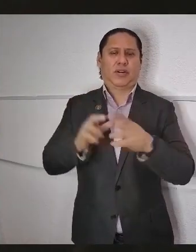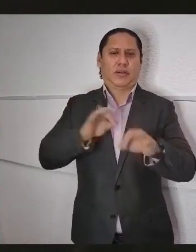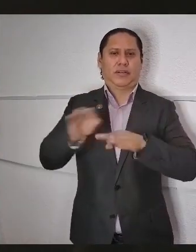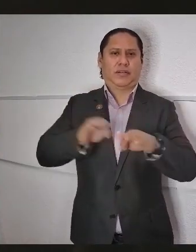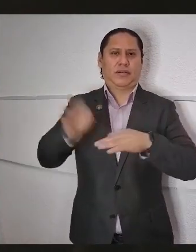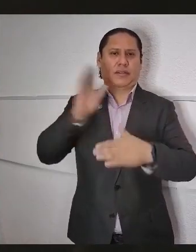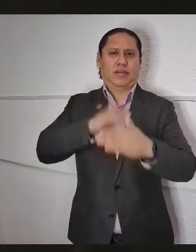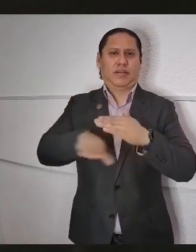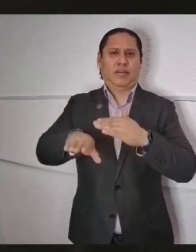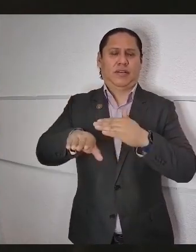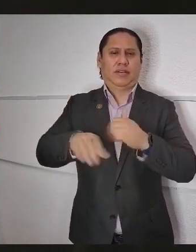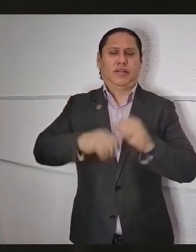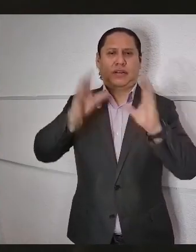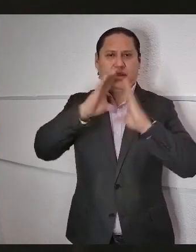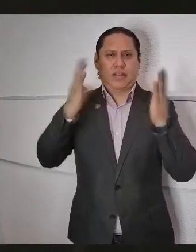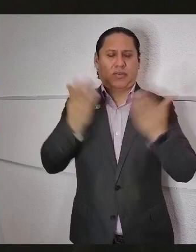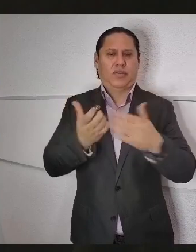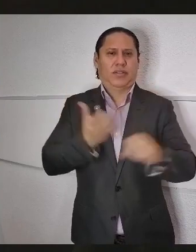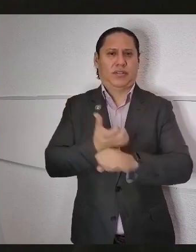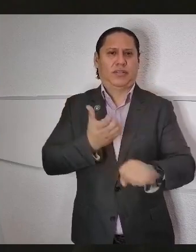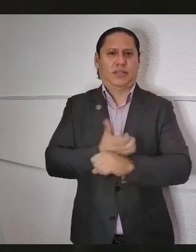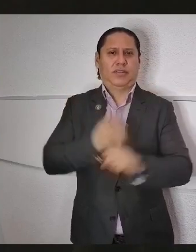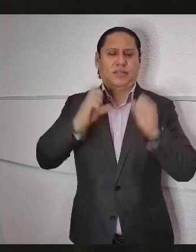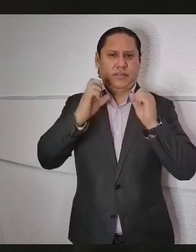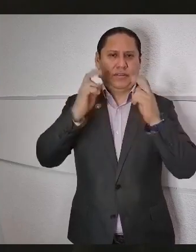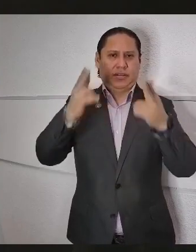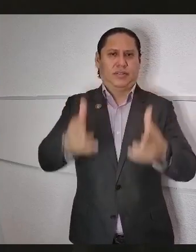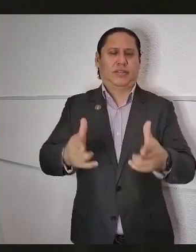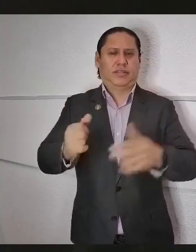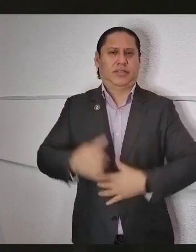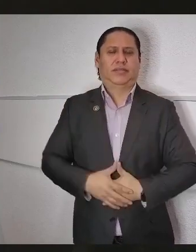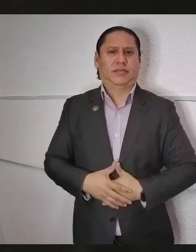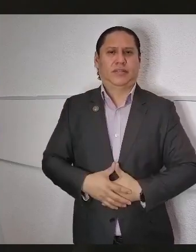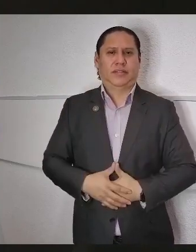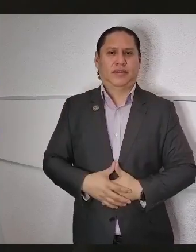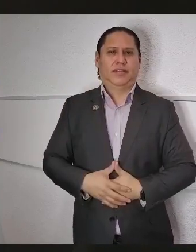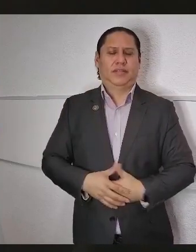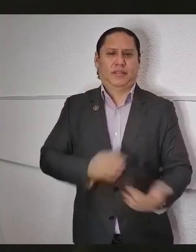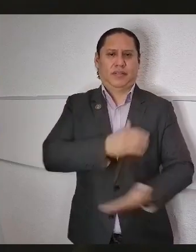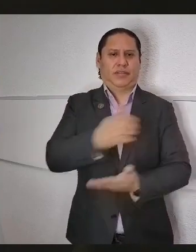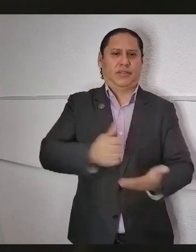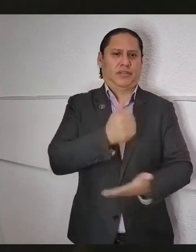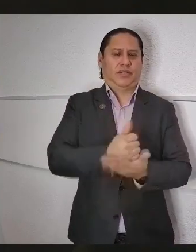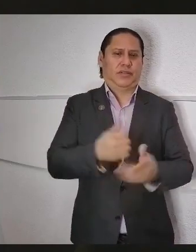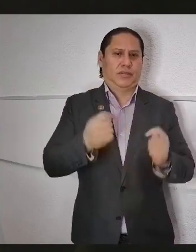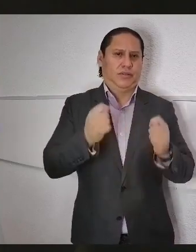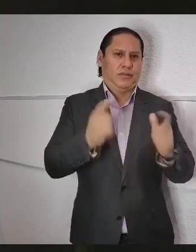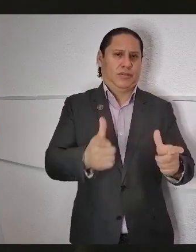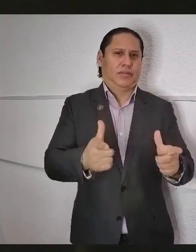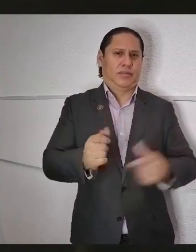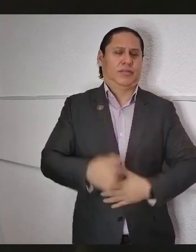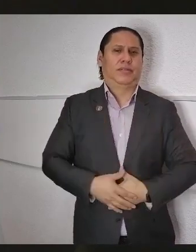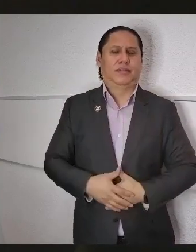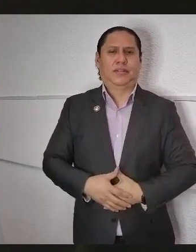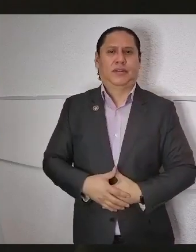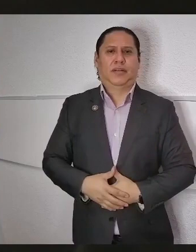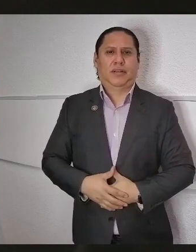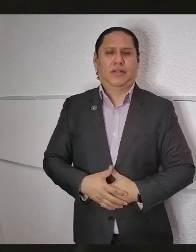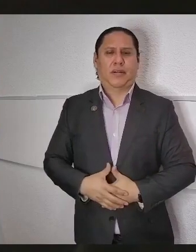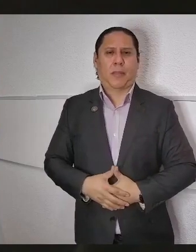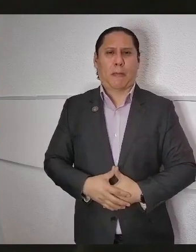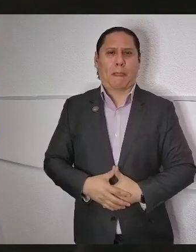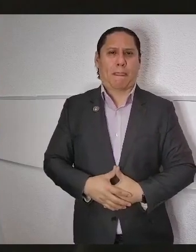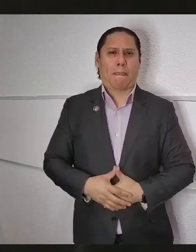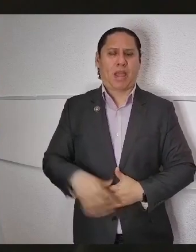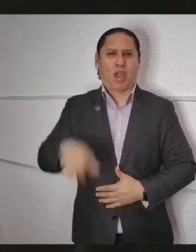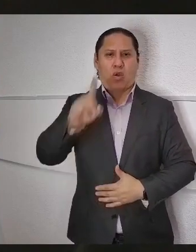de trabajo celebrada en el Honorable Congreso del Estado en la ciudad de Tuxtla Gutiérrez, Chiapas,